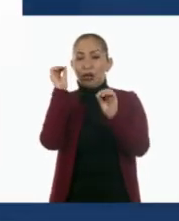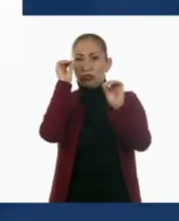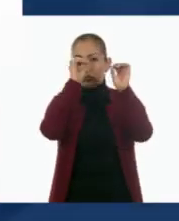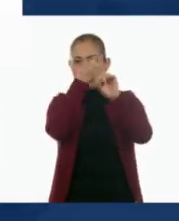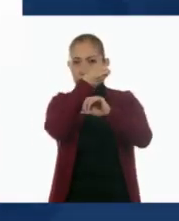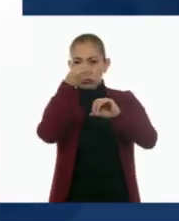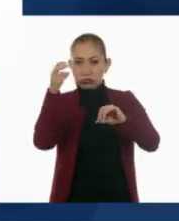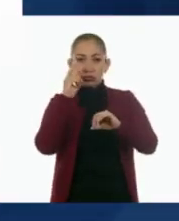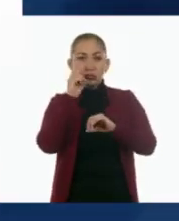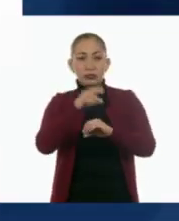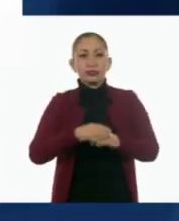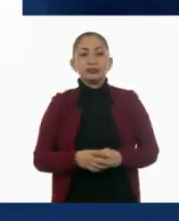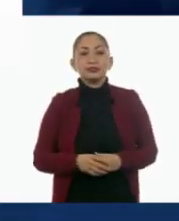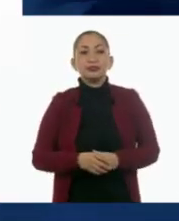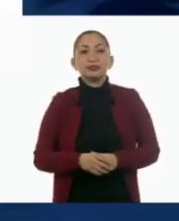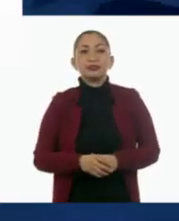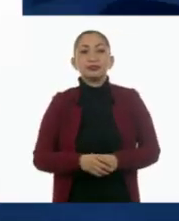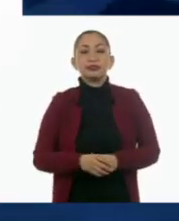así.